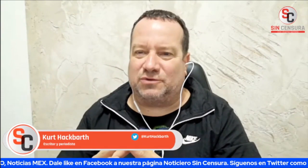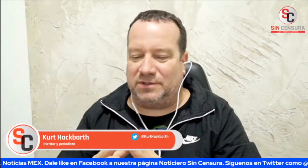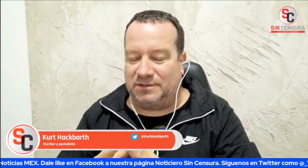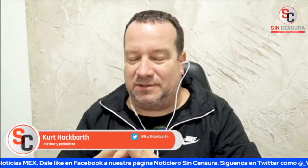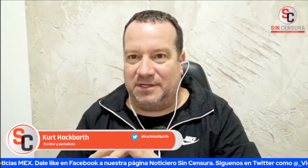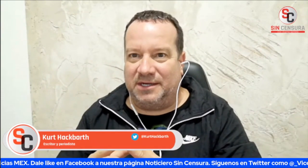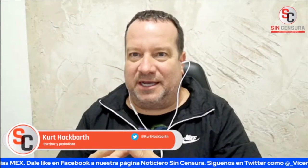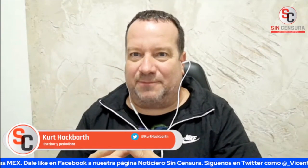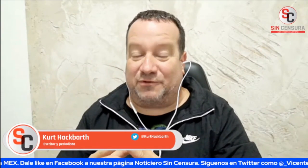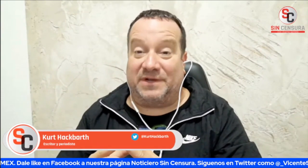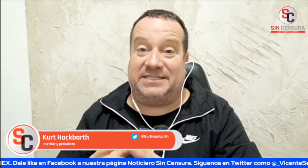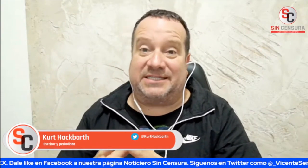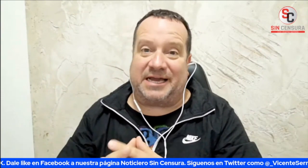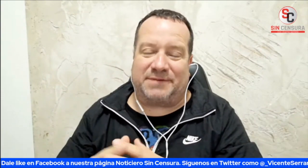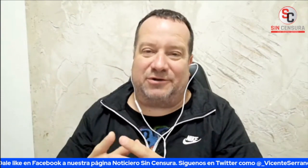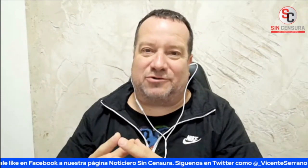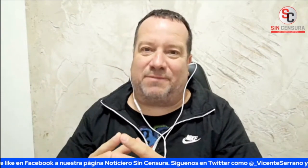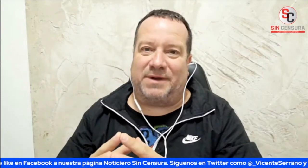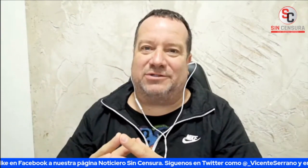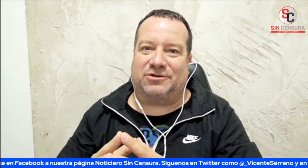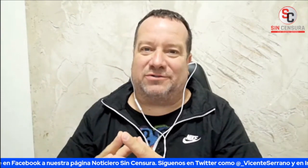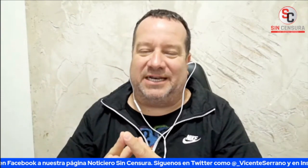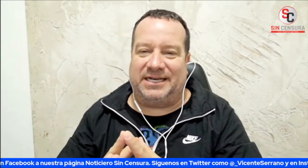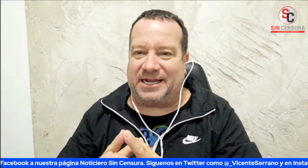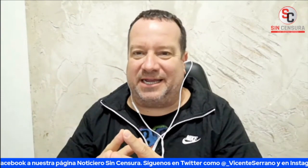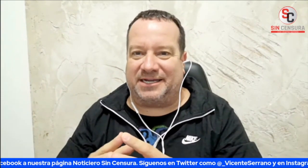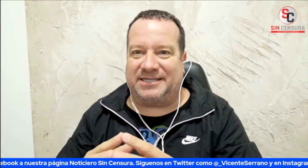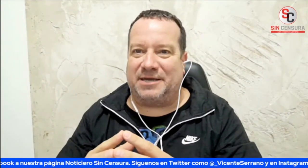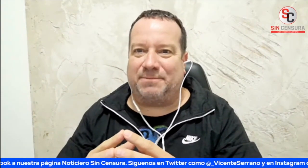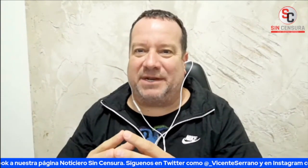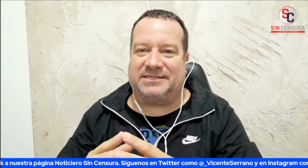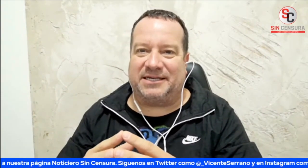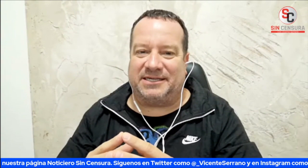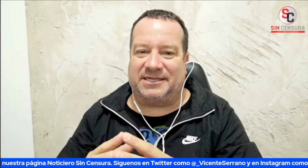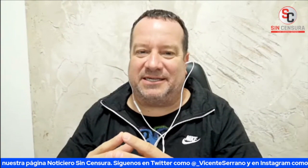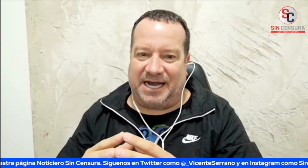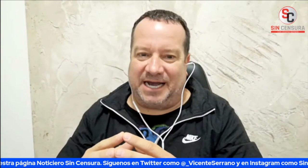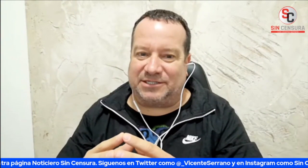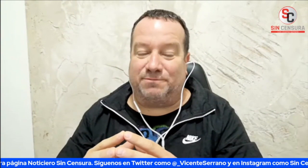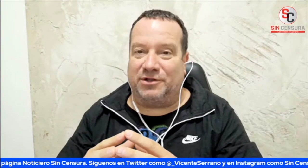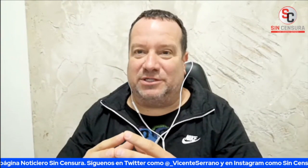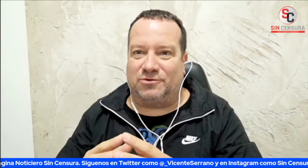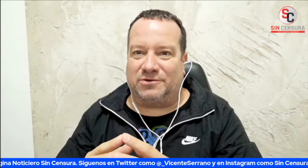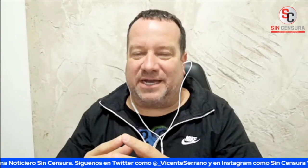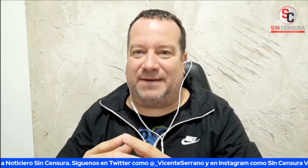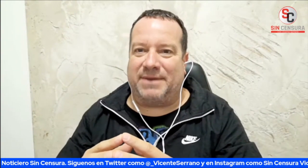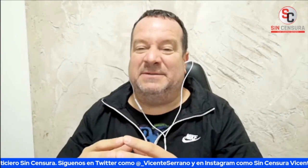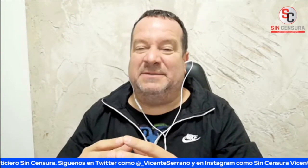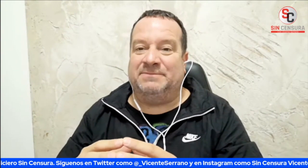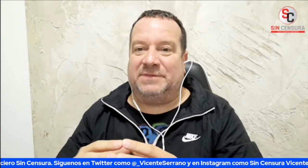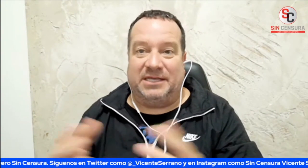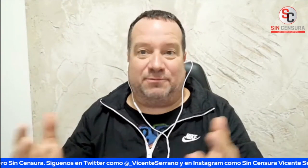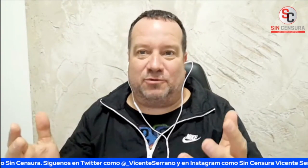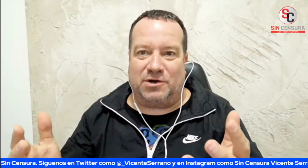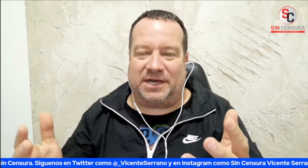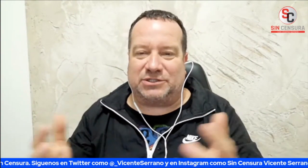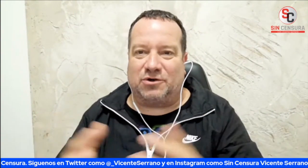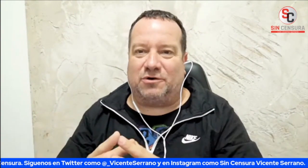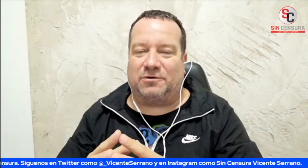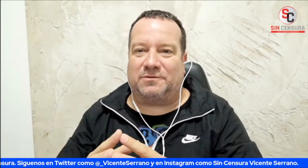es pues felicitar a los compañeros de Contralínea que siempre hacen un periodismo ejemplar, y pues